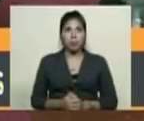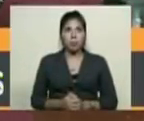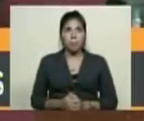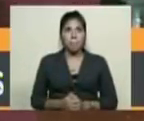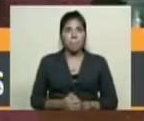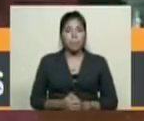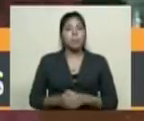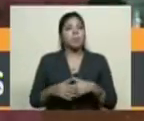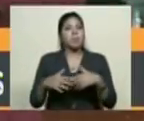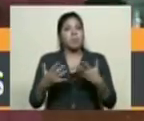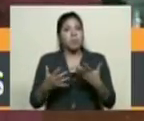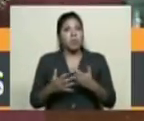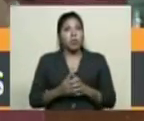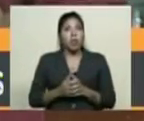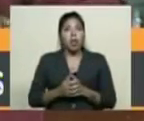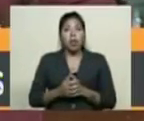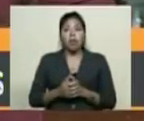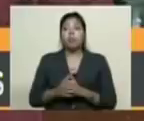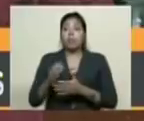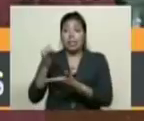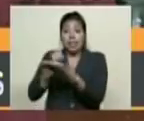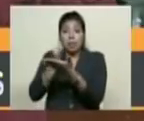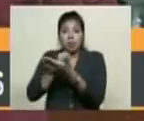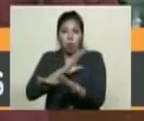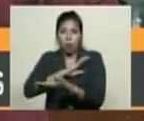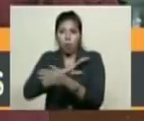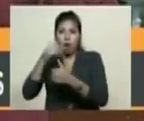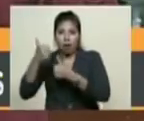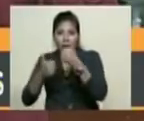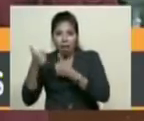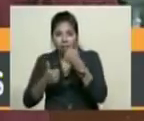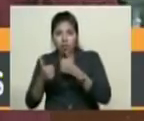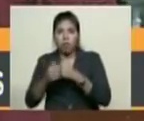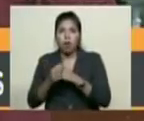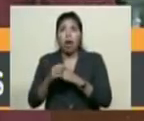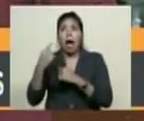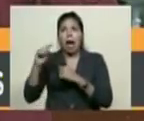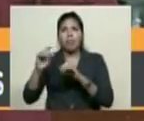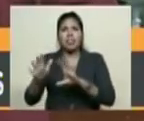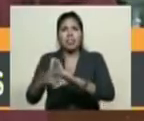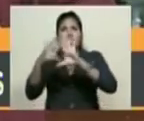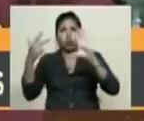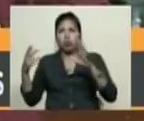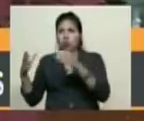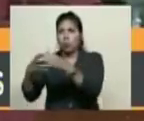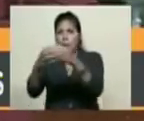Establece que se inscriban los partidos y los candidatos. De 18 partidos se han inscrito 14.